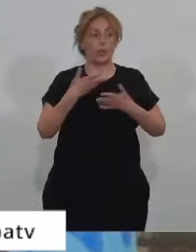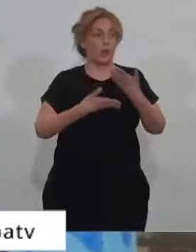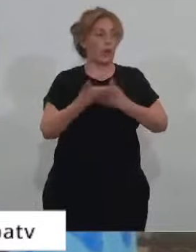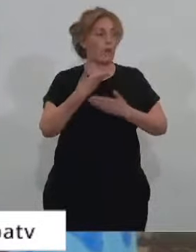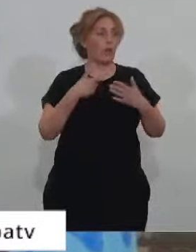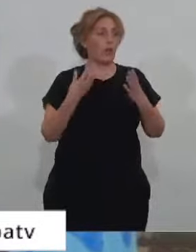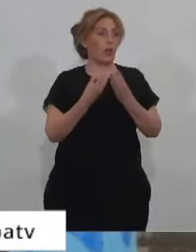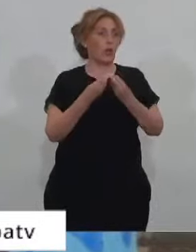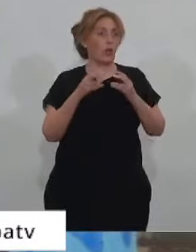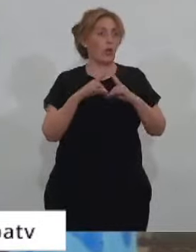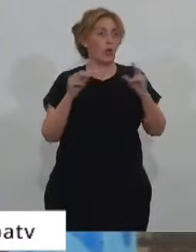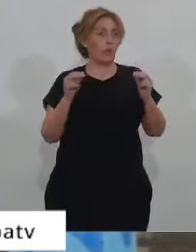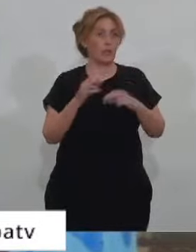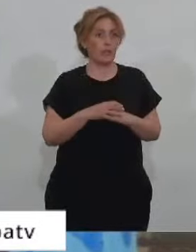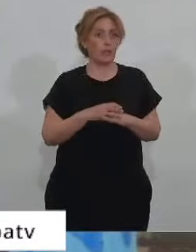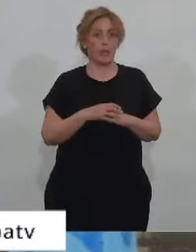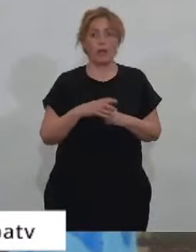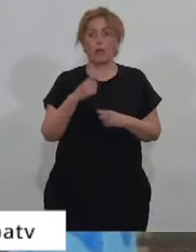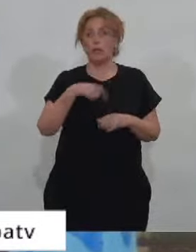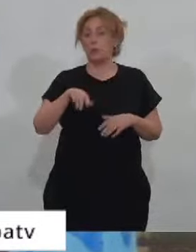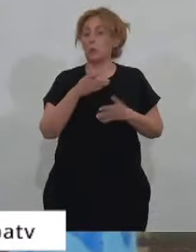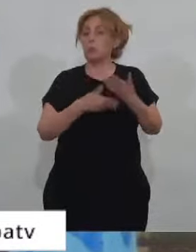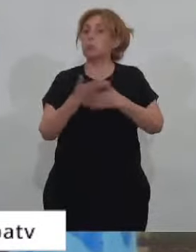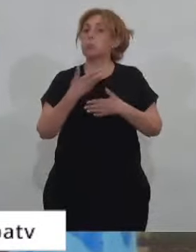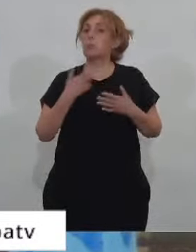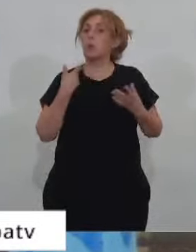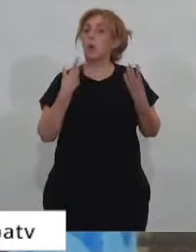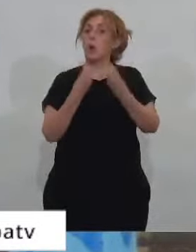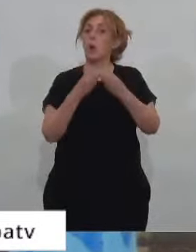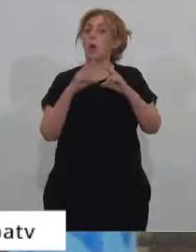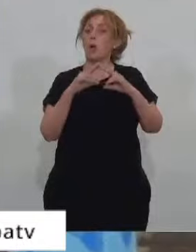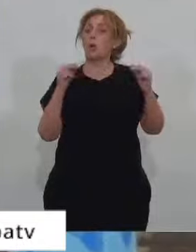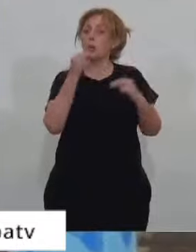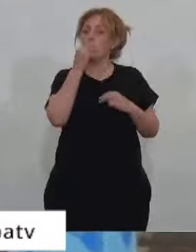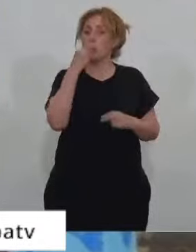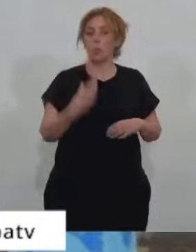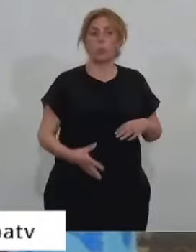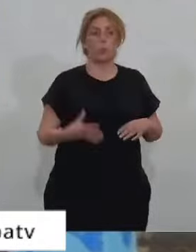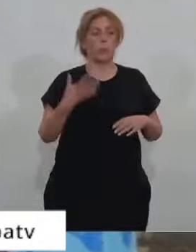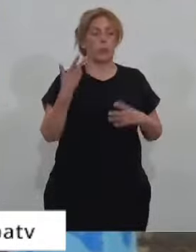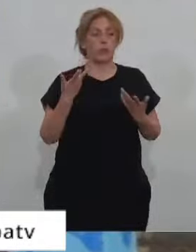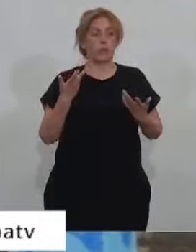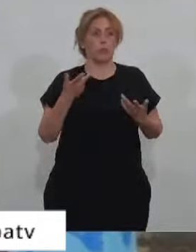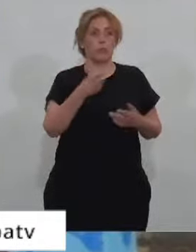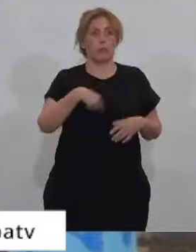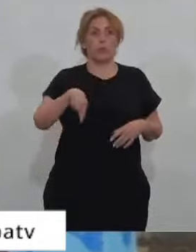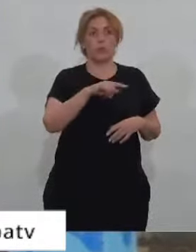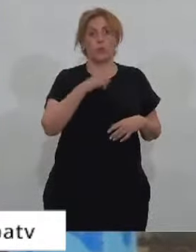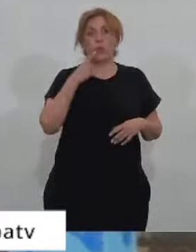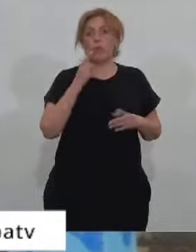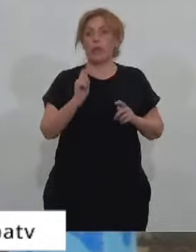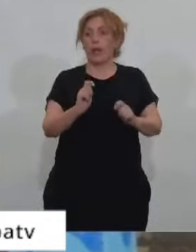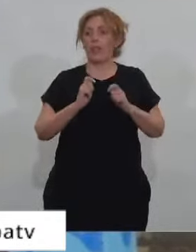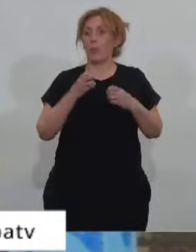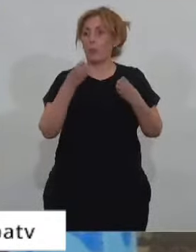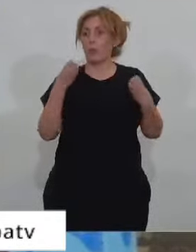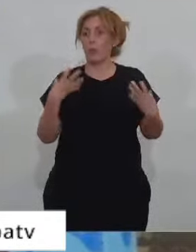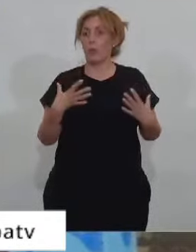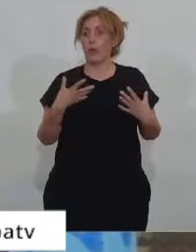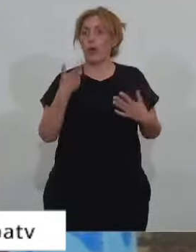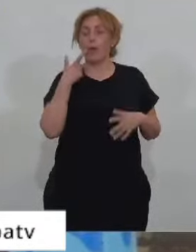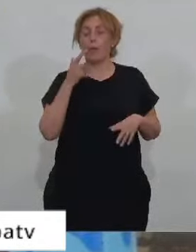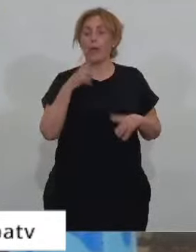la universidad, del conocimiento, será bueno para todos, porque así divagamos menos, aprendemos más y gestionamos